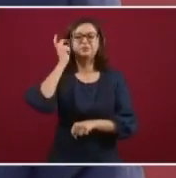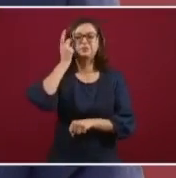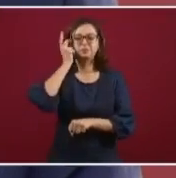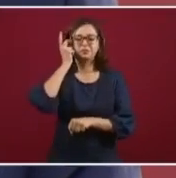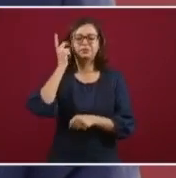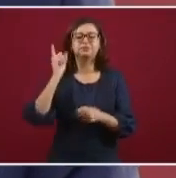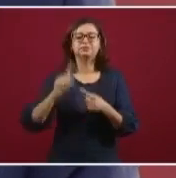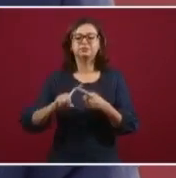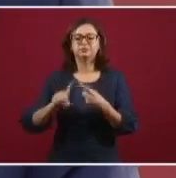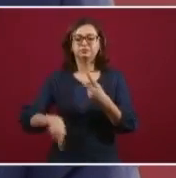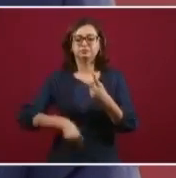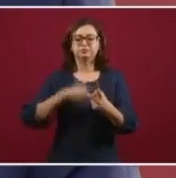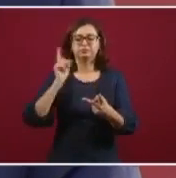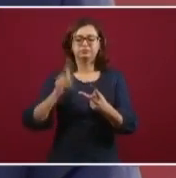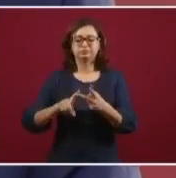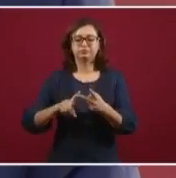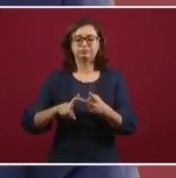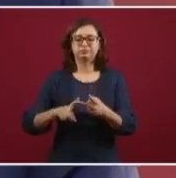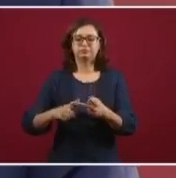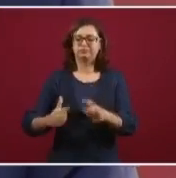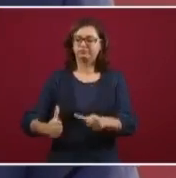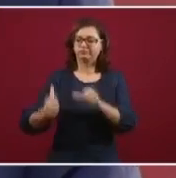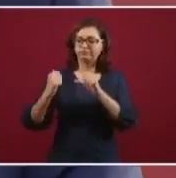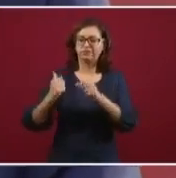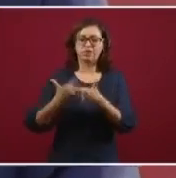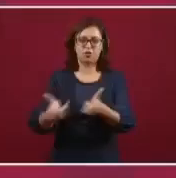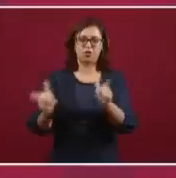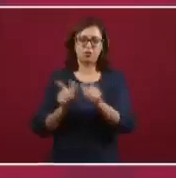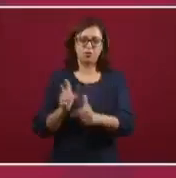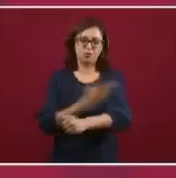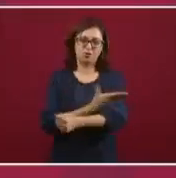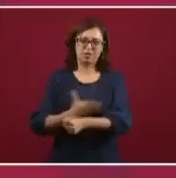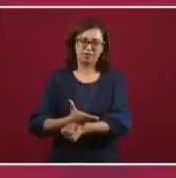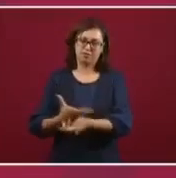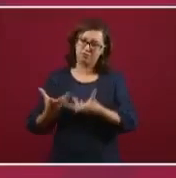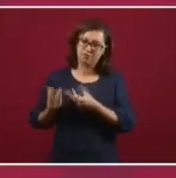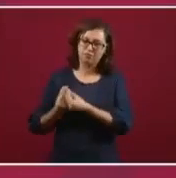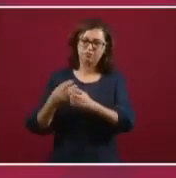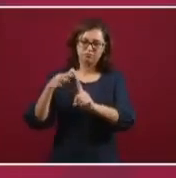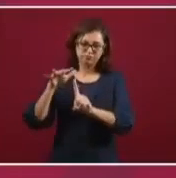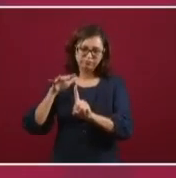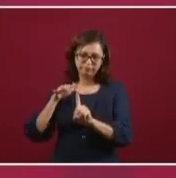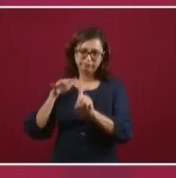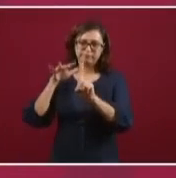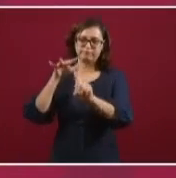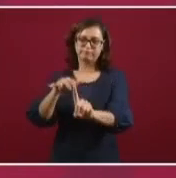Y los maderistas. Luego,